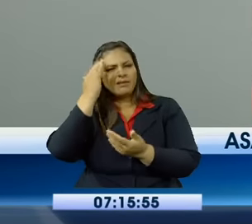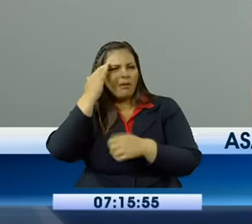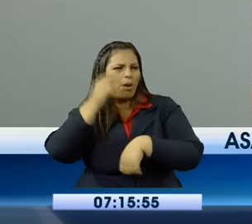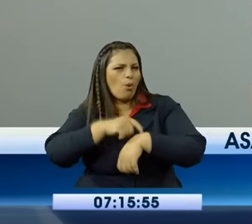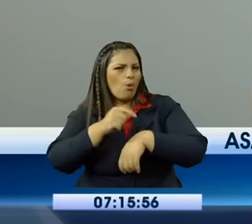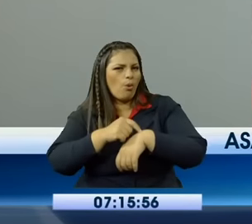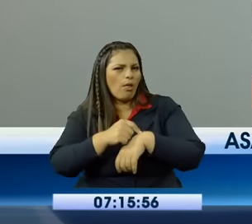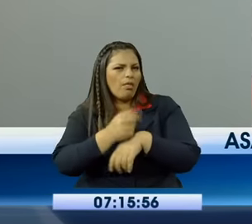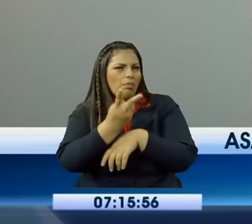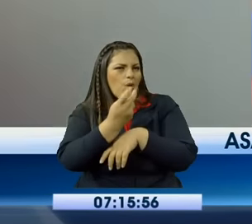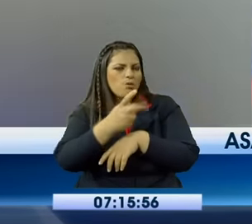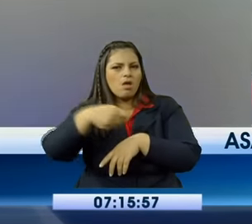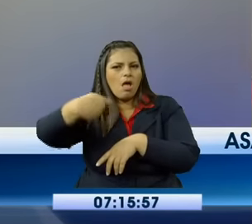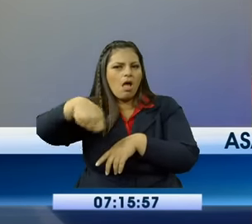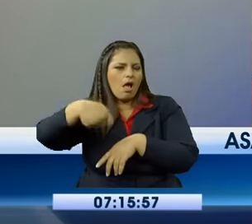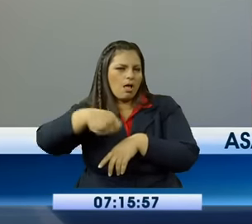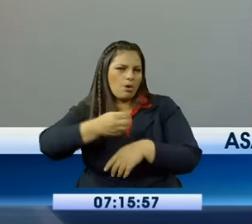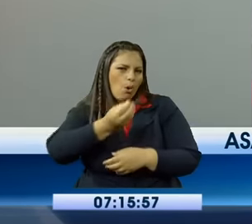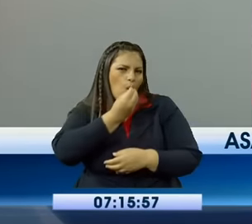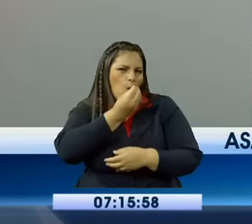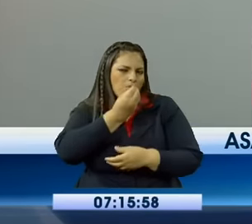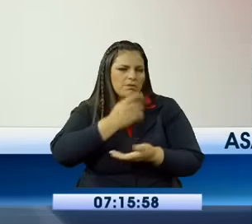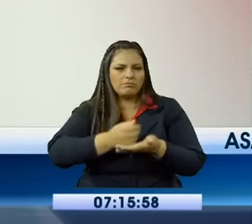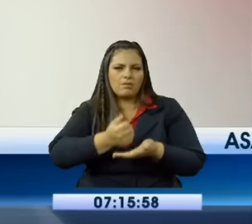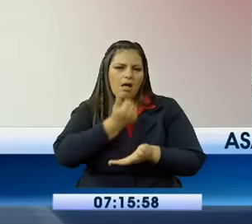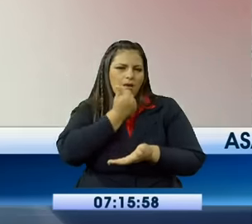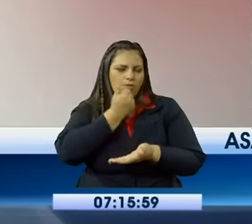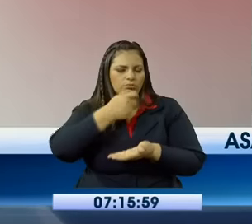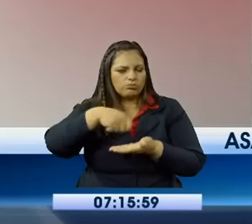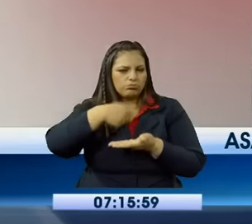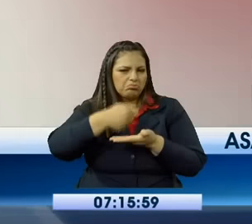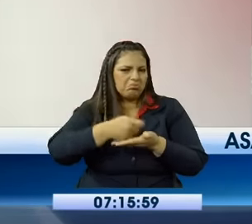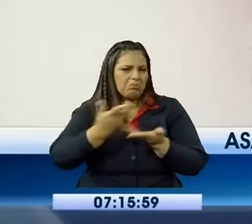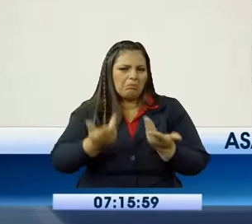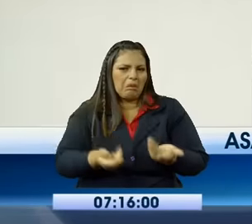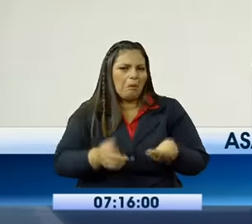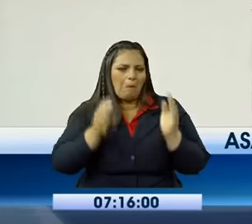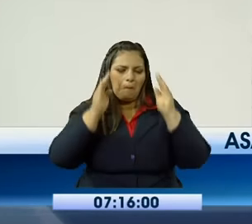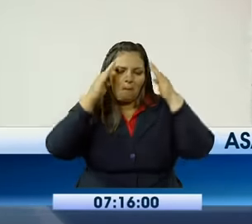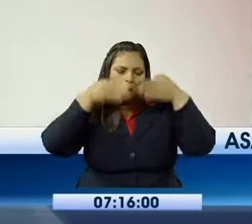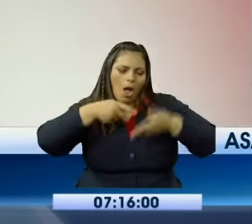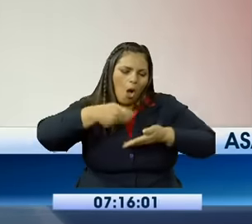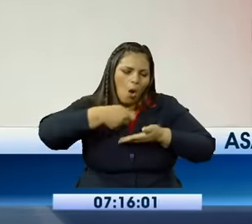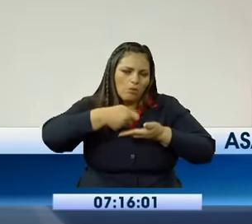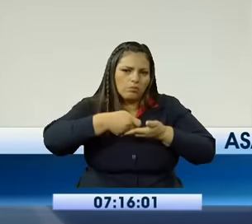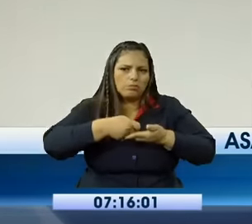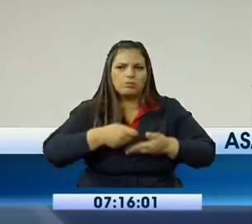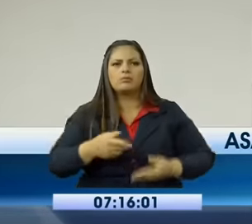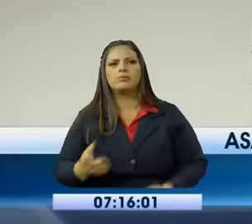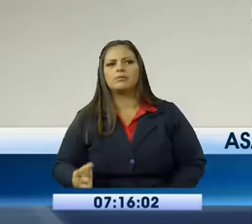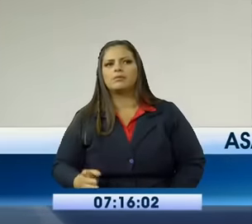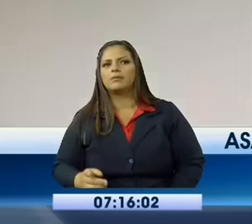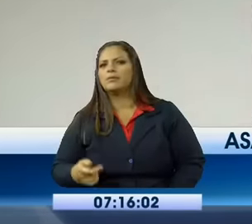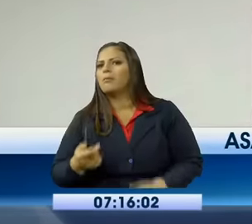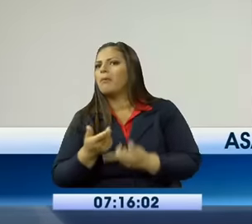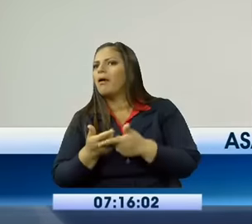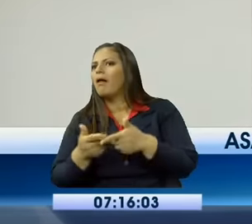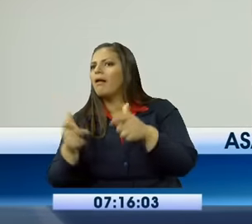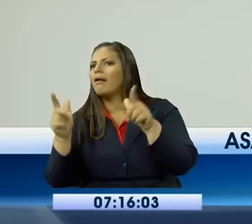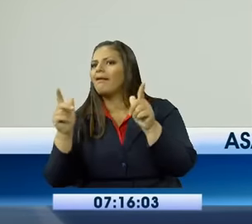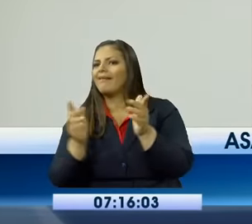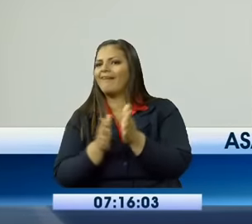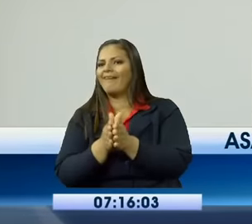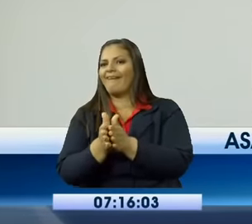hora libre, haciendo un part-time, pero en todo caso, me pregunto, ¿qué pasó con los guardias de seguridad? Porque siempre hay